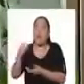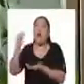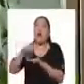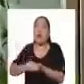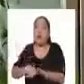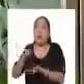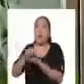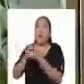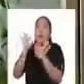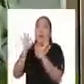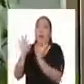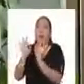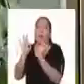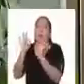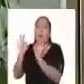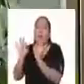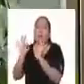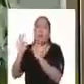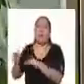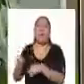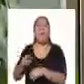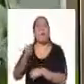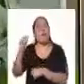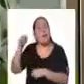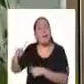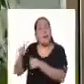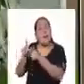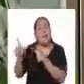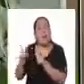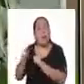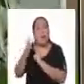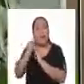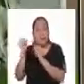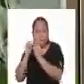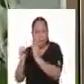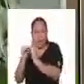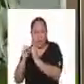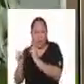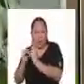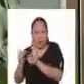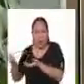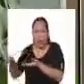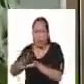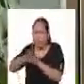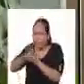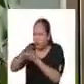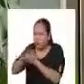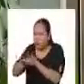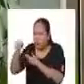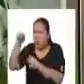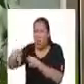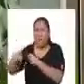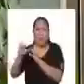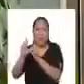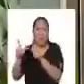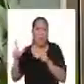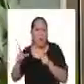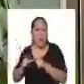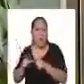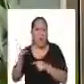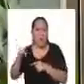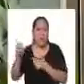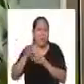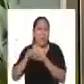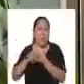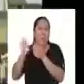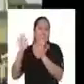en Mesa Redonda no se logró un reordenamiento y una recuperación de ese espacio donde probablemente era más